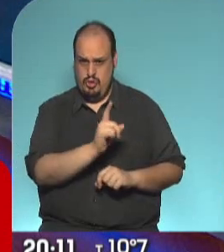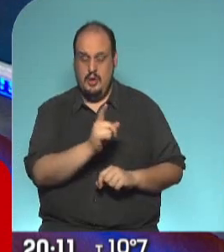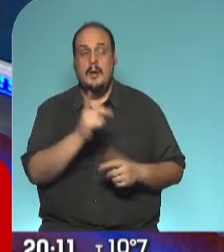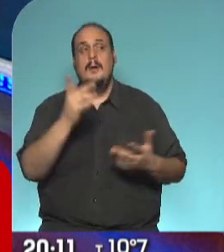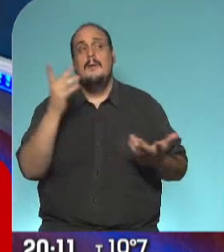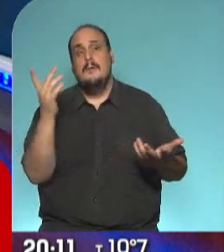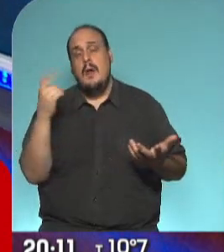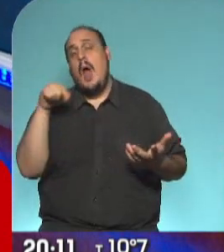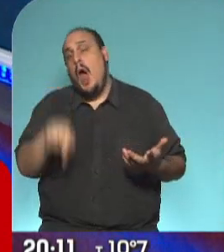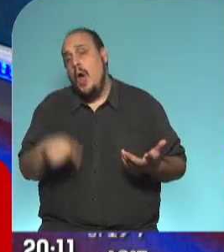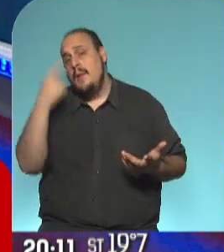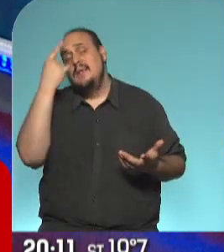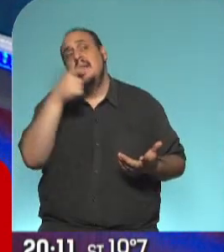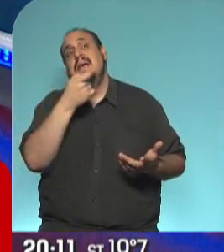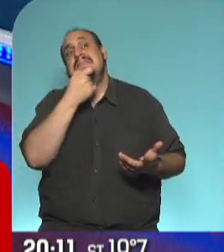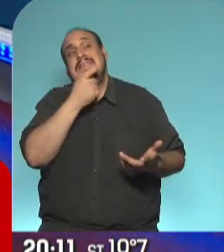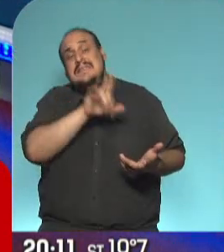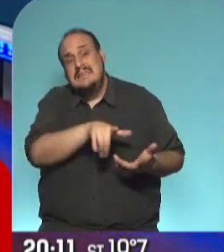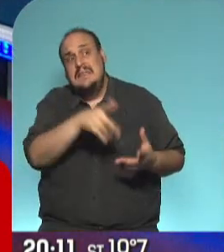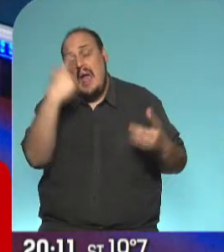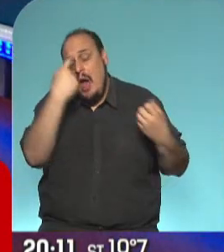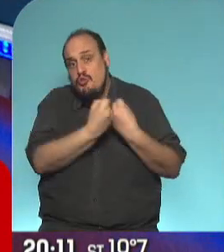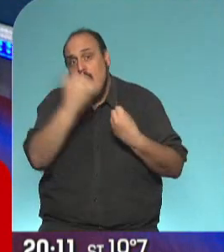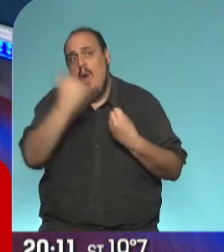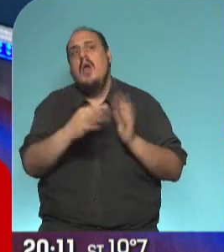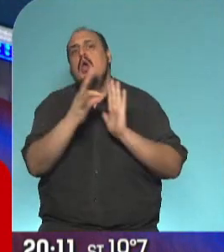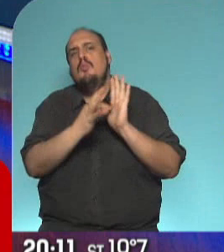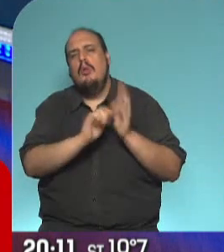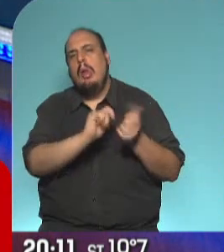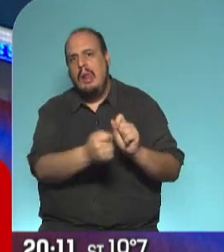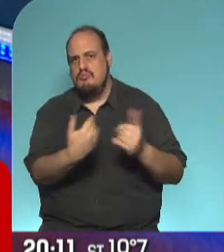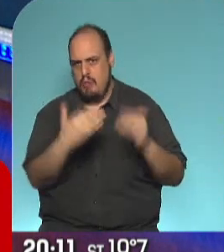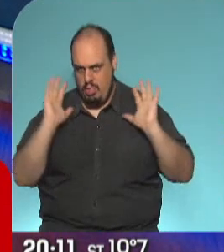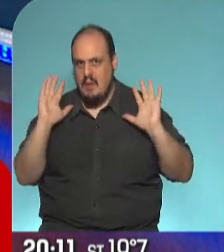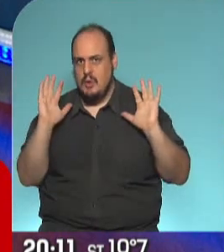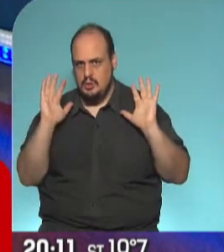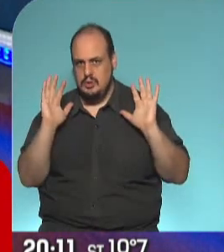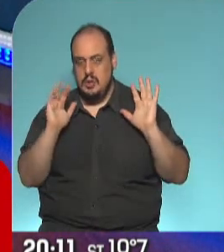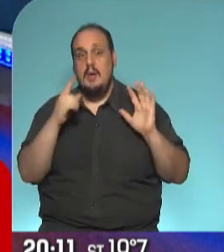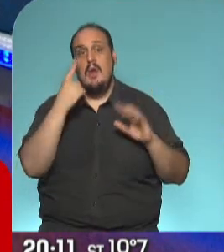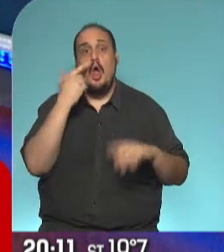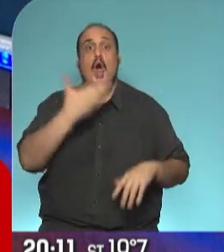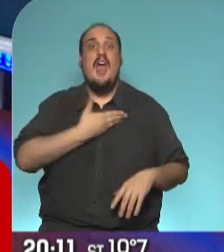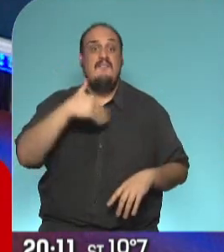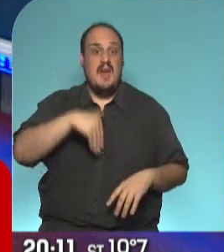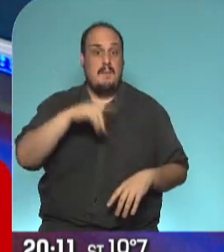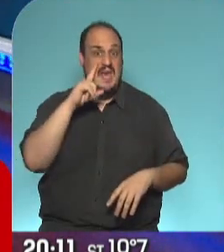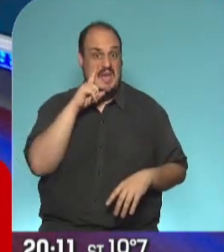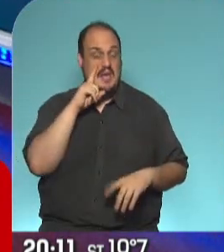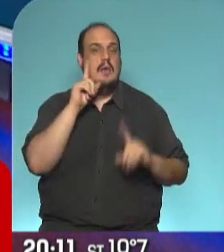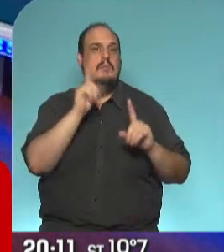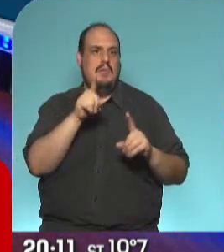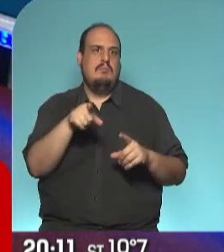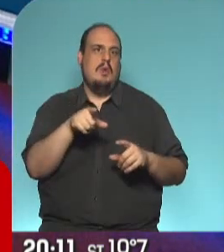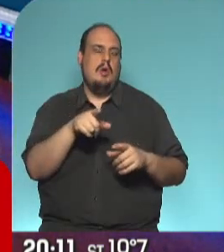un acuerdo podemos manejar ciertas cuestiones legales que hoy todavía se siguen viendo, siempre y cuando el Fondo Monetario Internacional, que es la